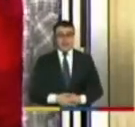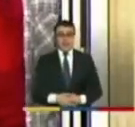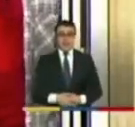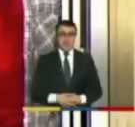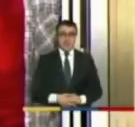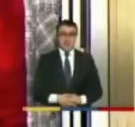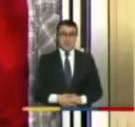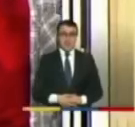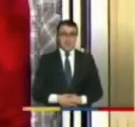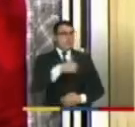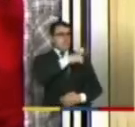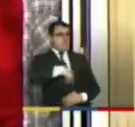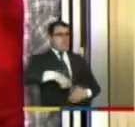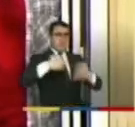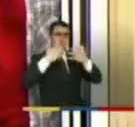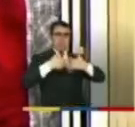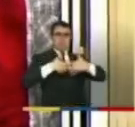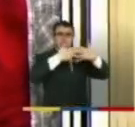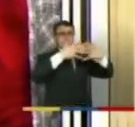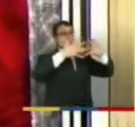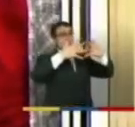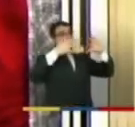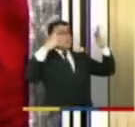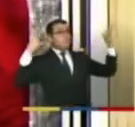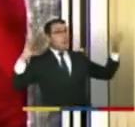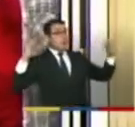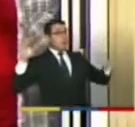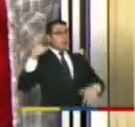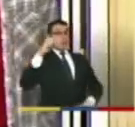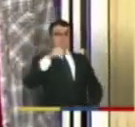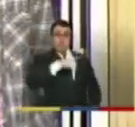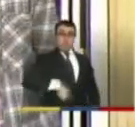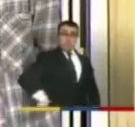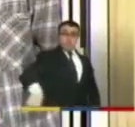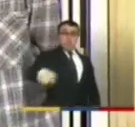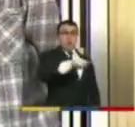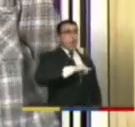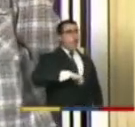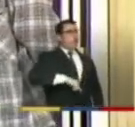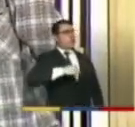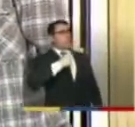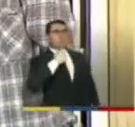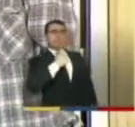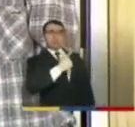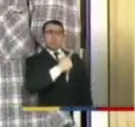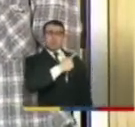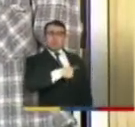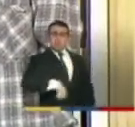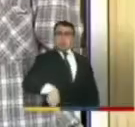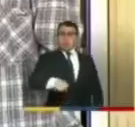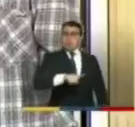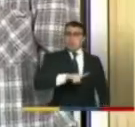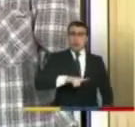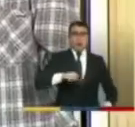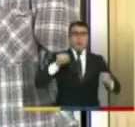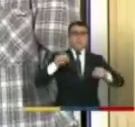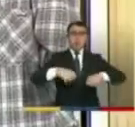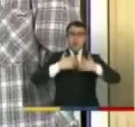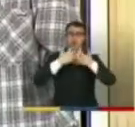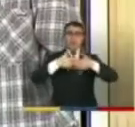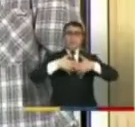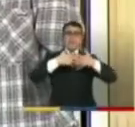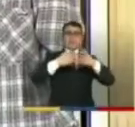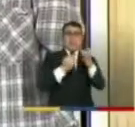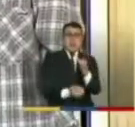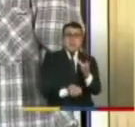al empresariado grande de este país que se podía construir una empresa más productiva